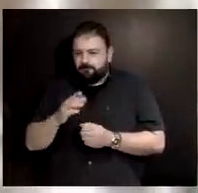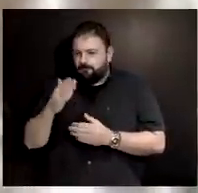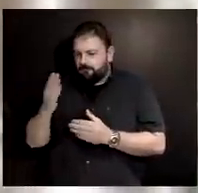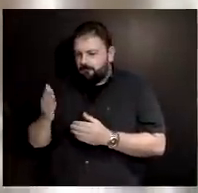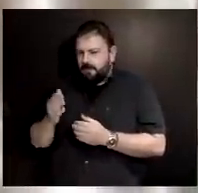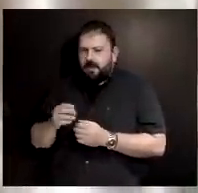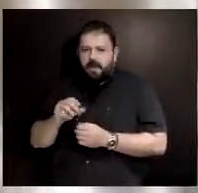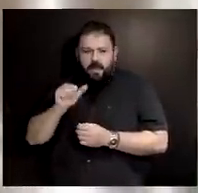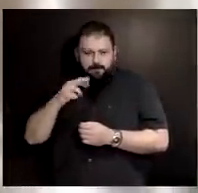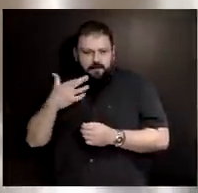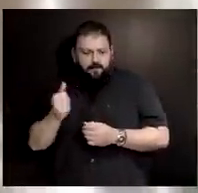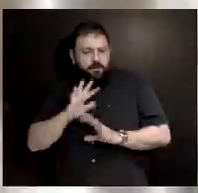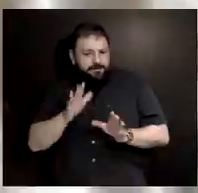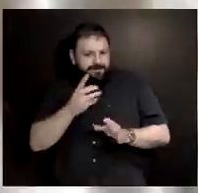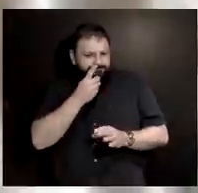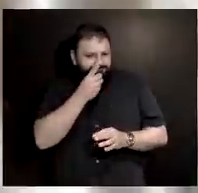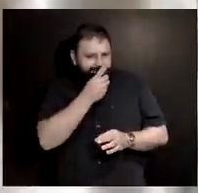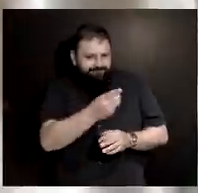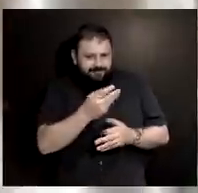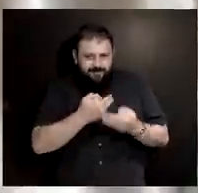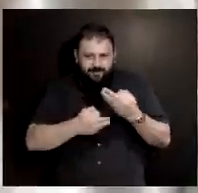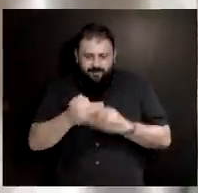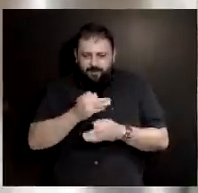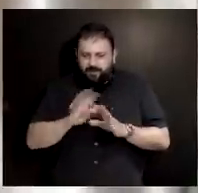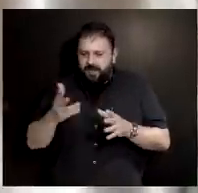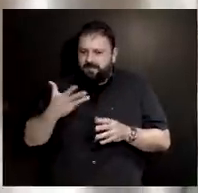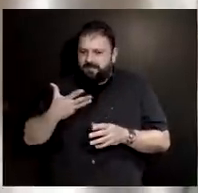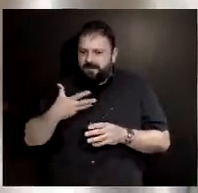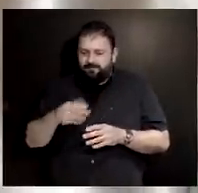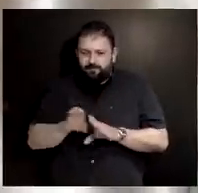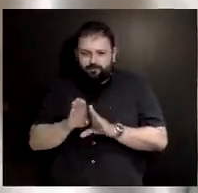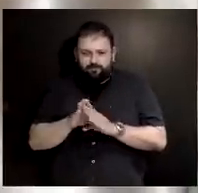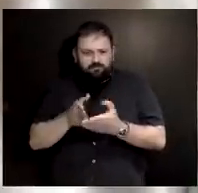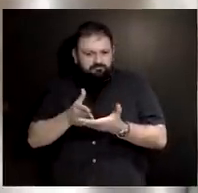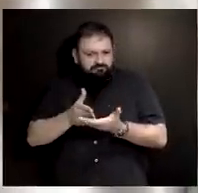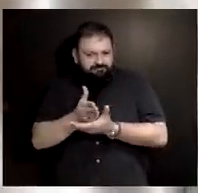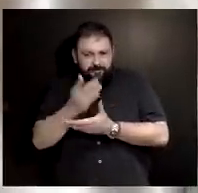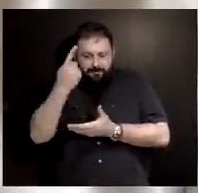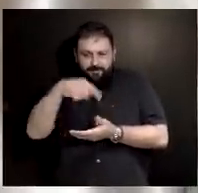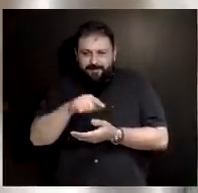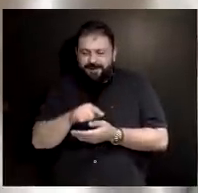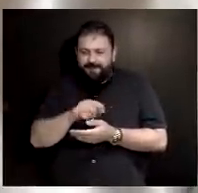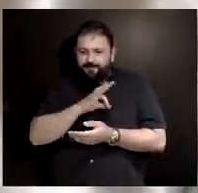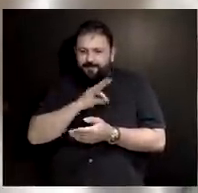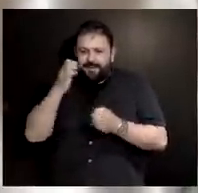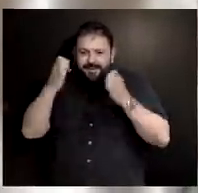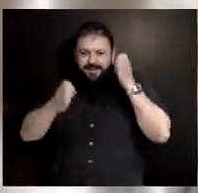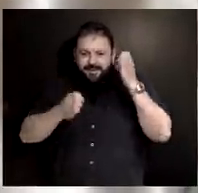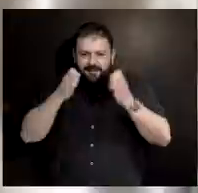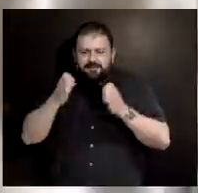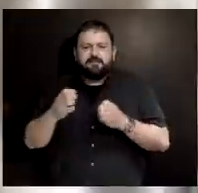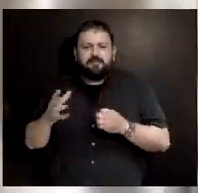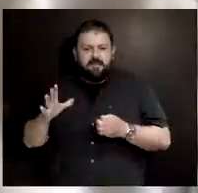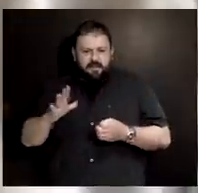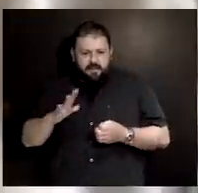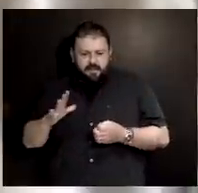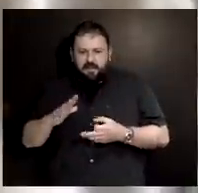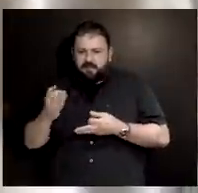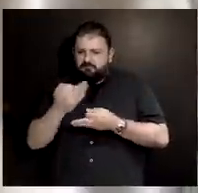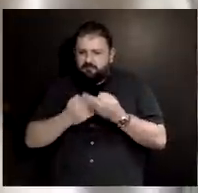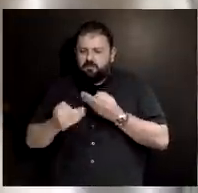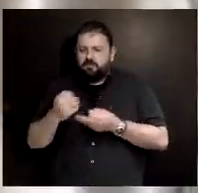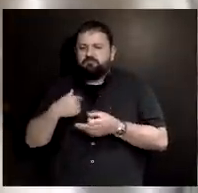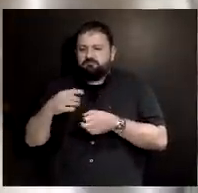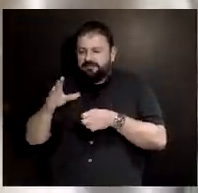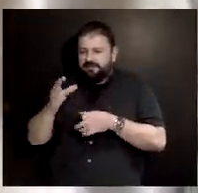diciendo eso, platicándoles que tenemos luz verde para la mayoría de estos eventos, existen condiciones por parte de las autoridades que